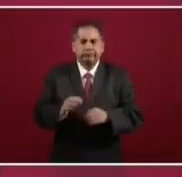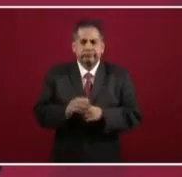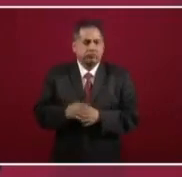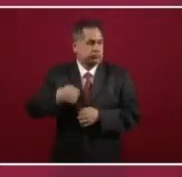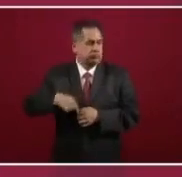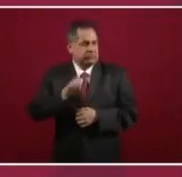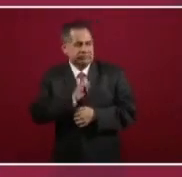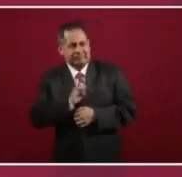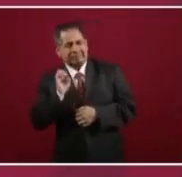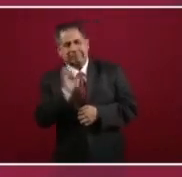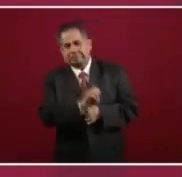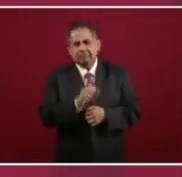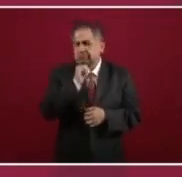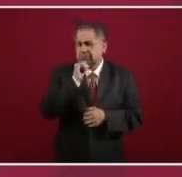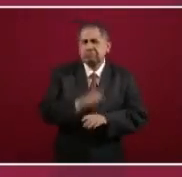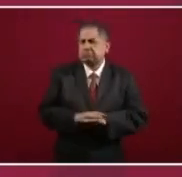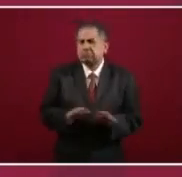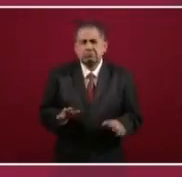digamos a nadie